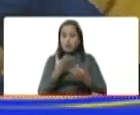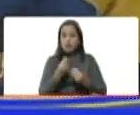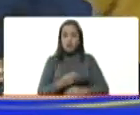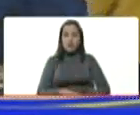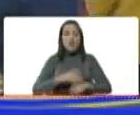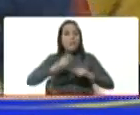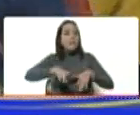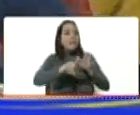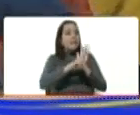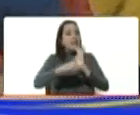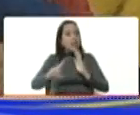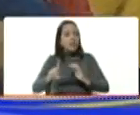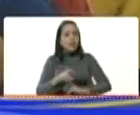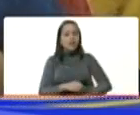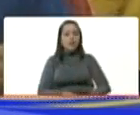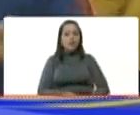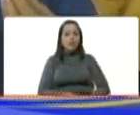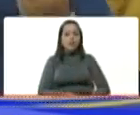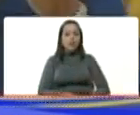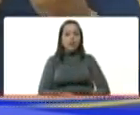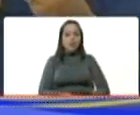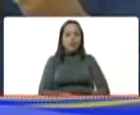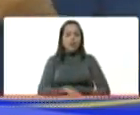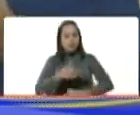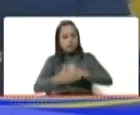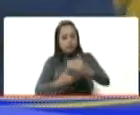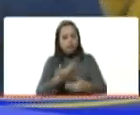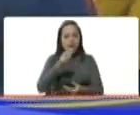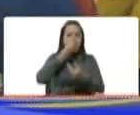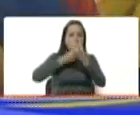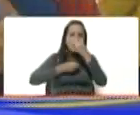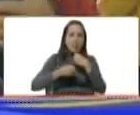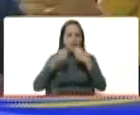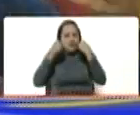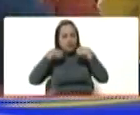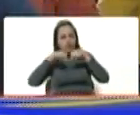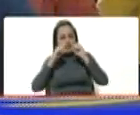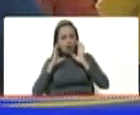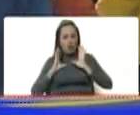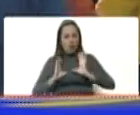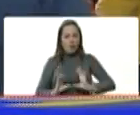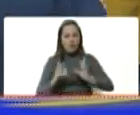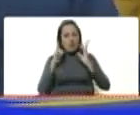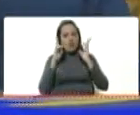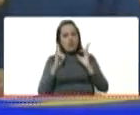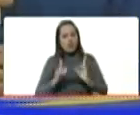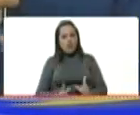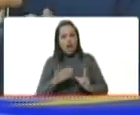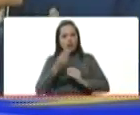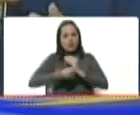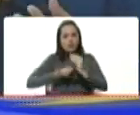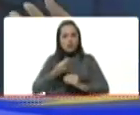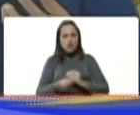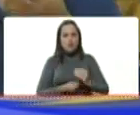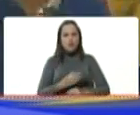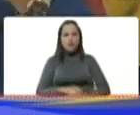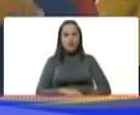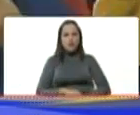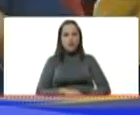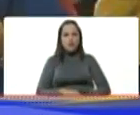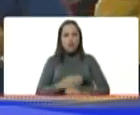todas las fases del embarazo, de la alimentación, del ejercicio, del descanso.